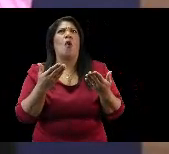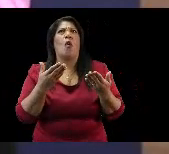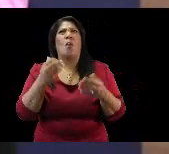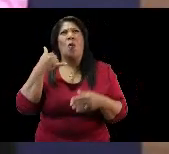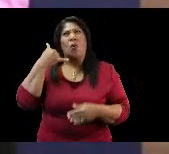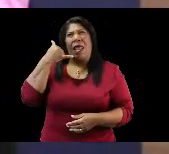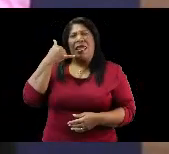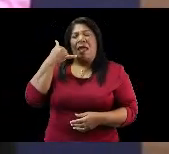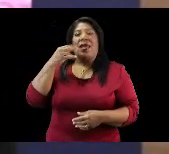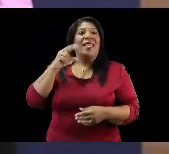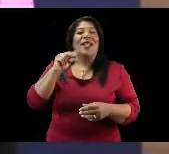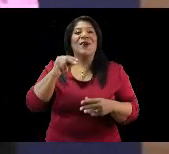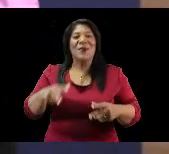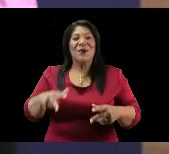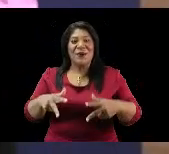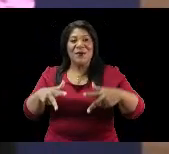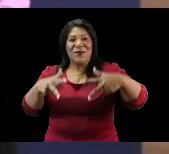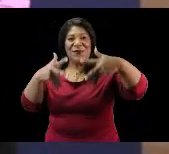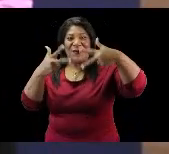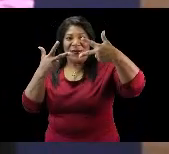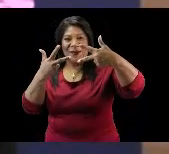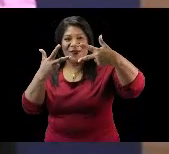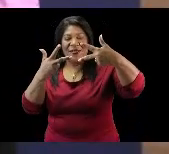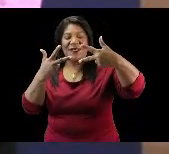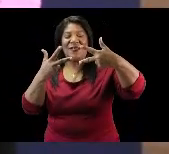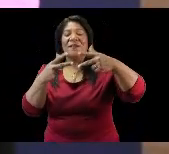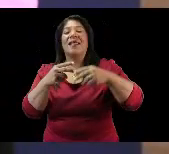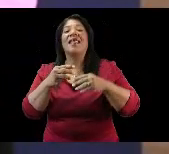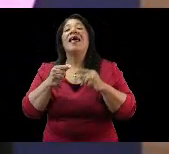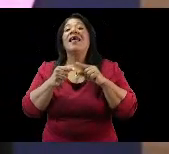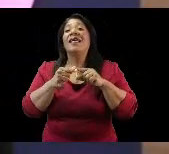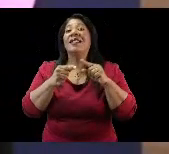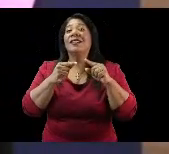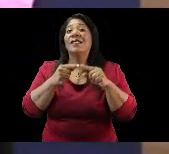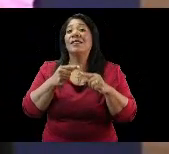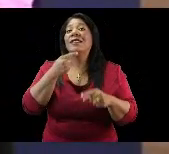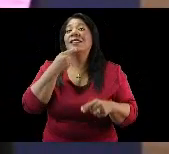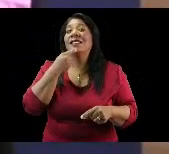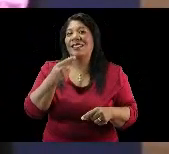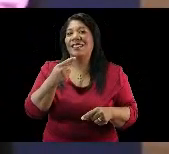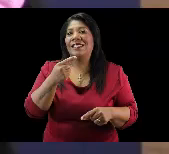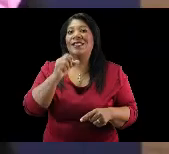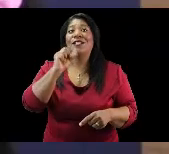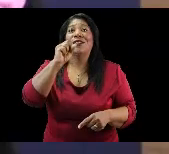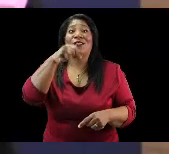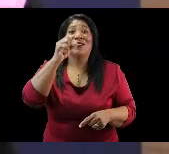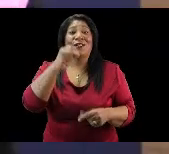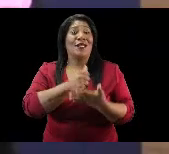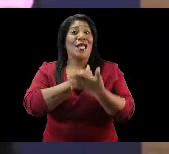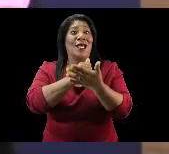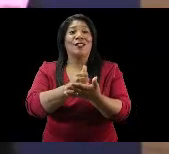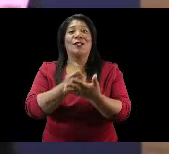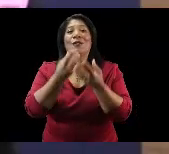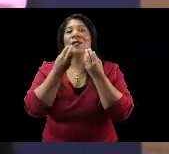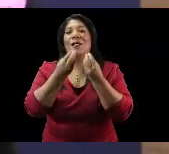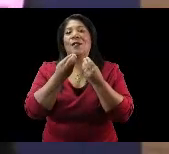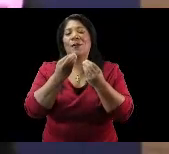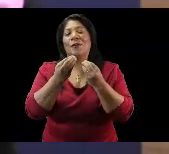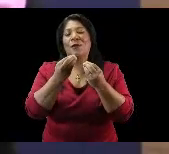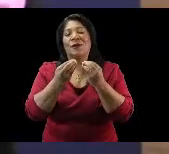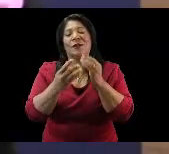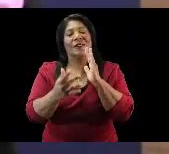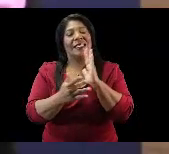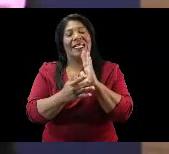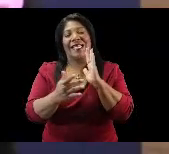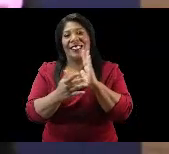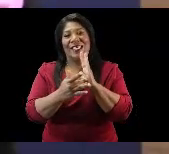yo, ¿y cómo fue eso? ¿Cómo fue? Y me comenta, hicimos videollamada. Sí, la